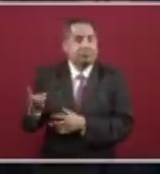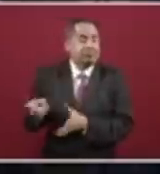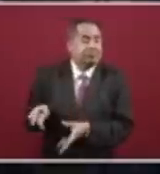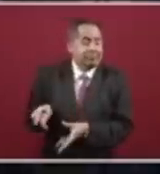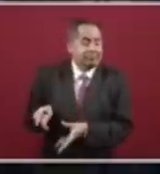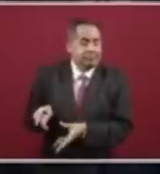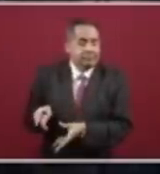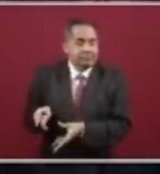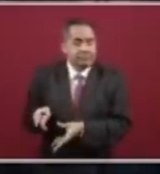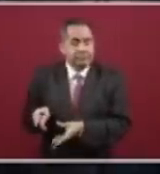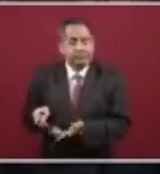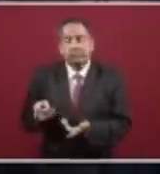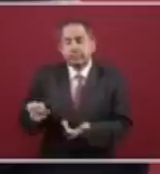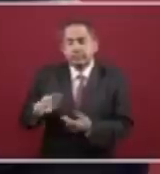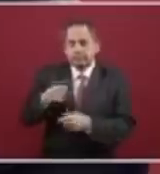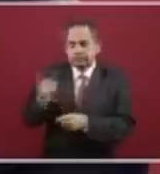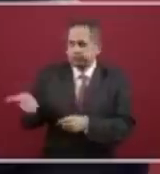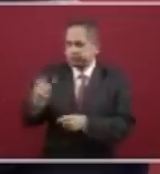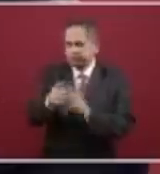explicar